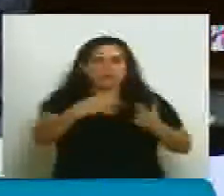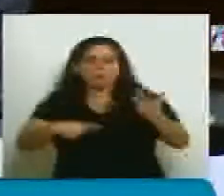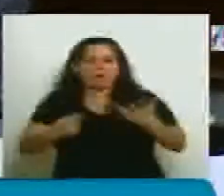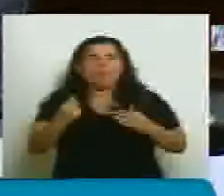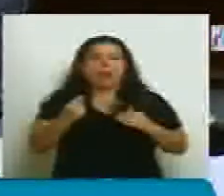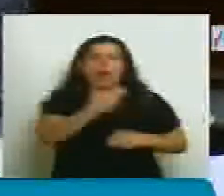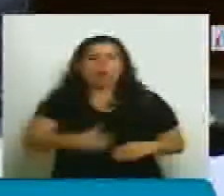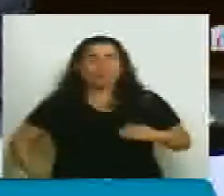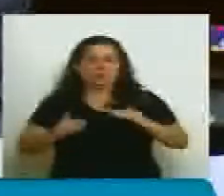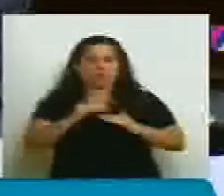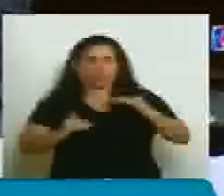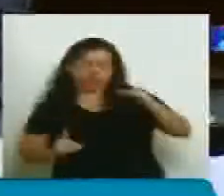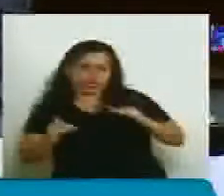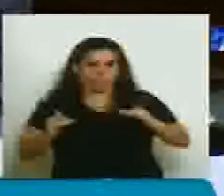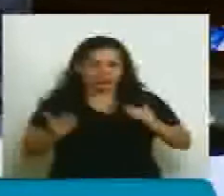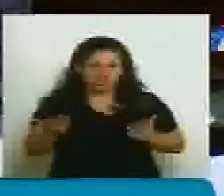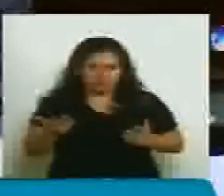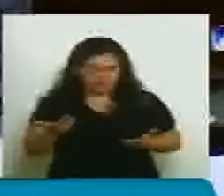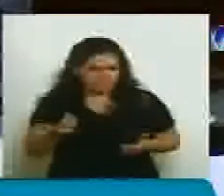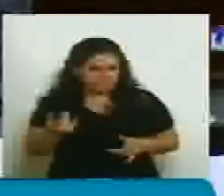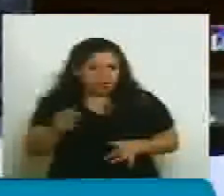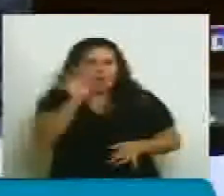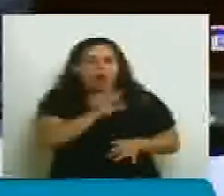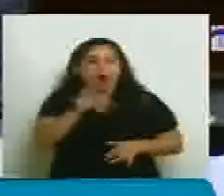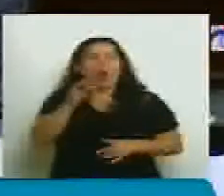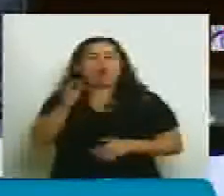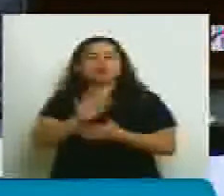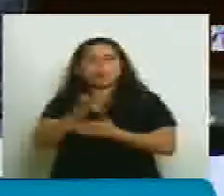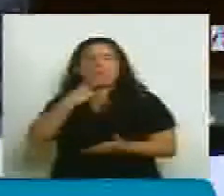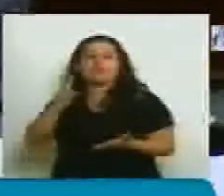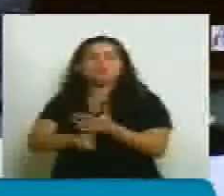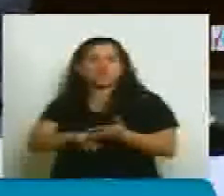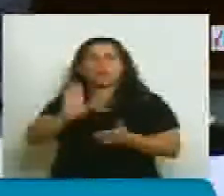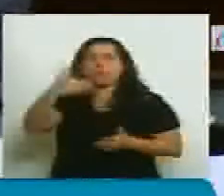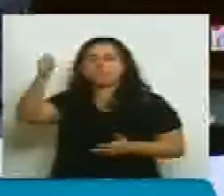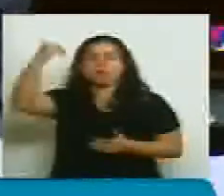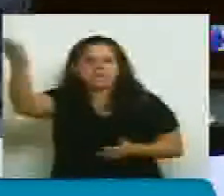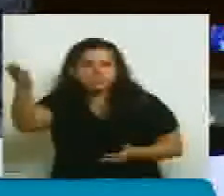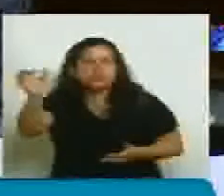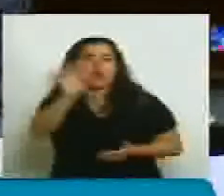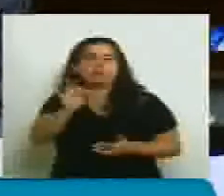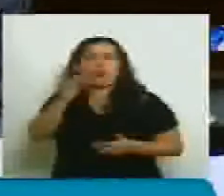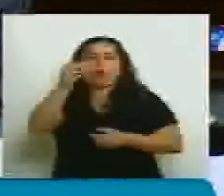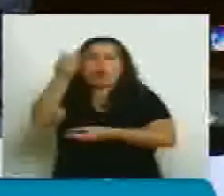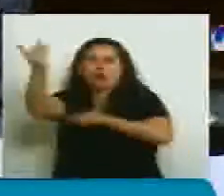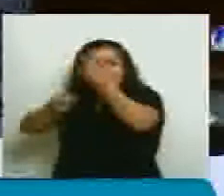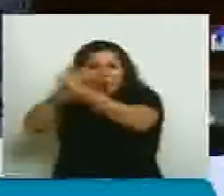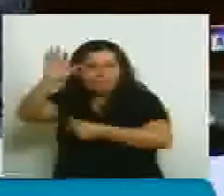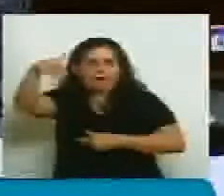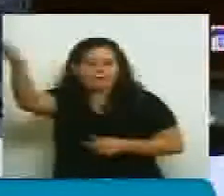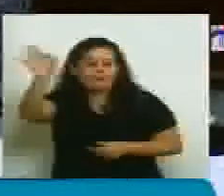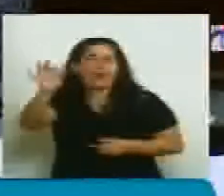desestabilizar a los gobiernos, generación de operaciones de sobrefacturación de importaciones y subfacturación de exportaciones